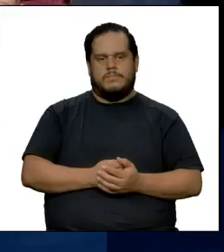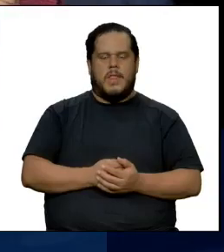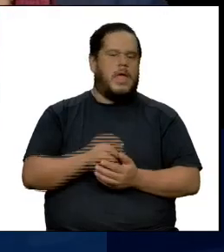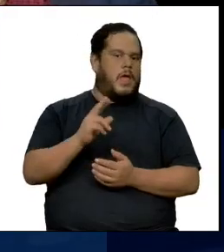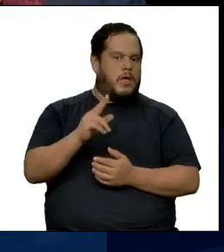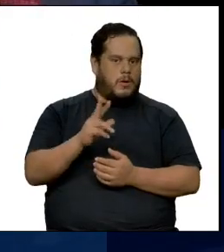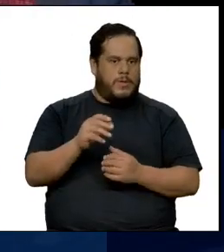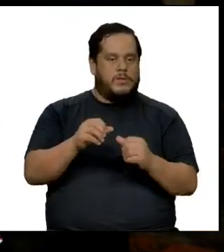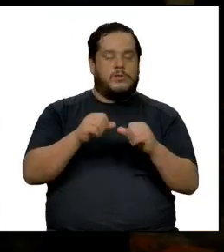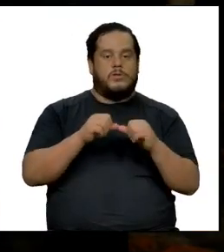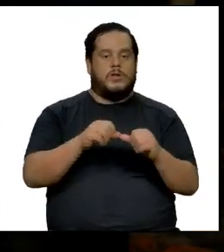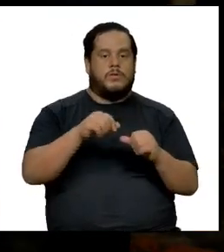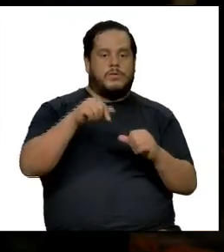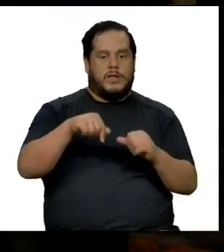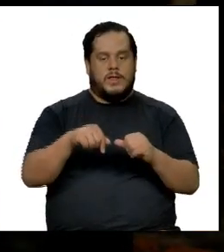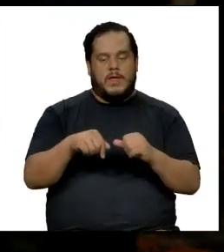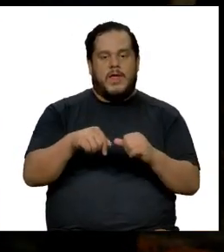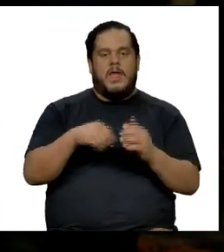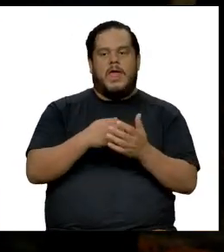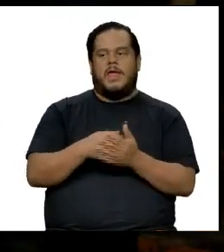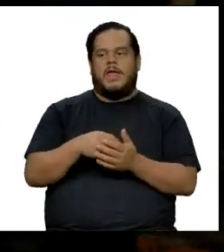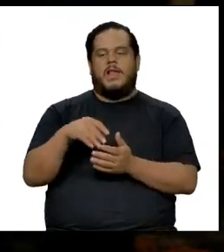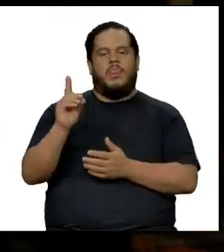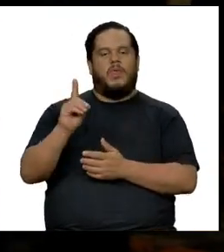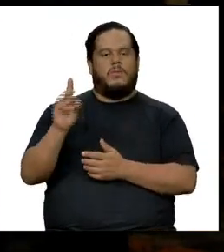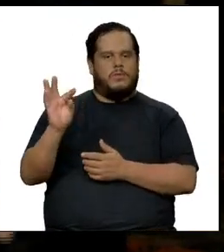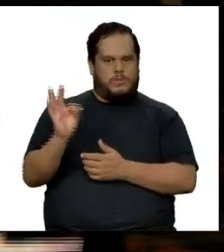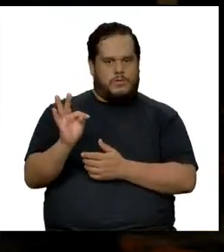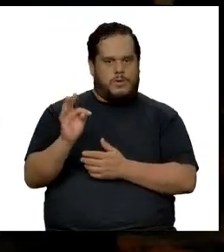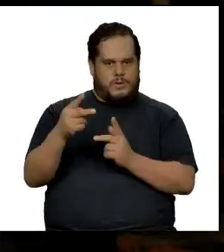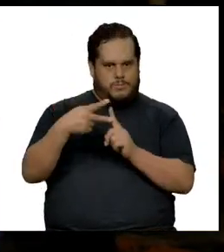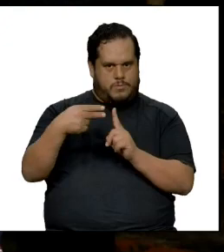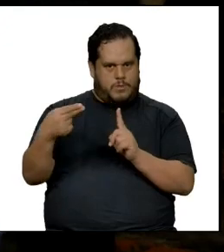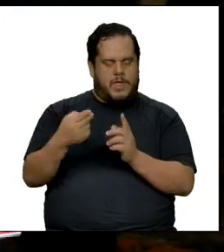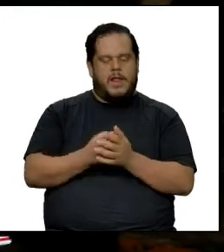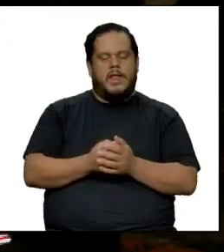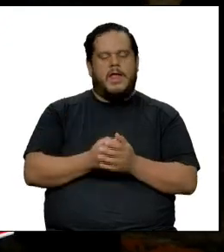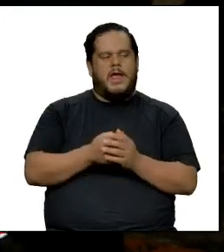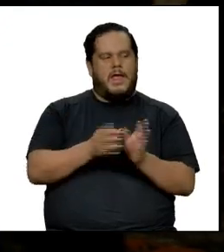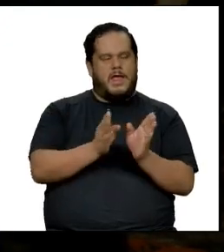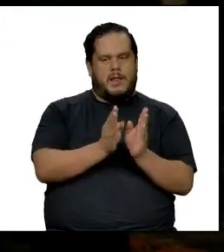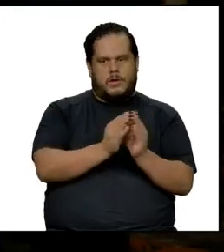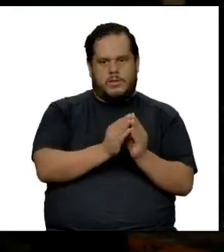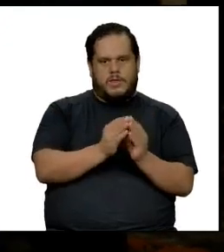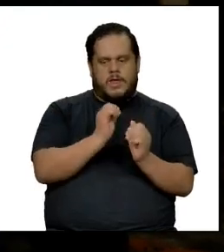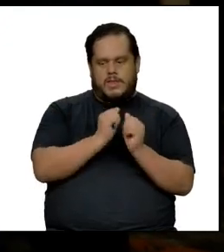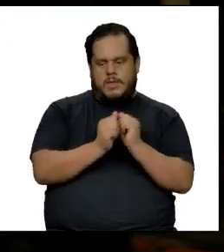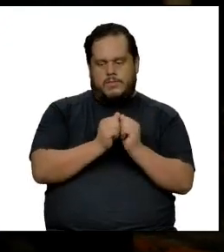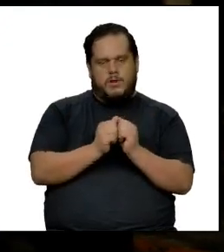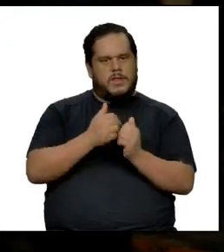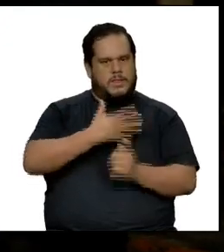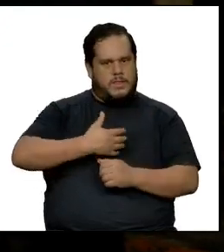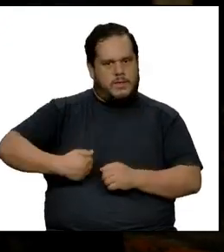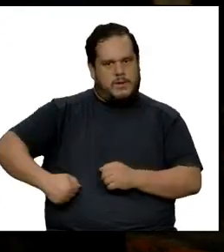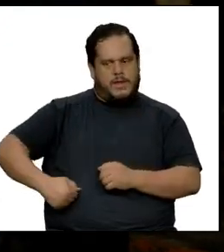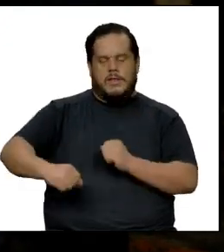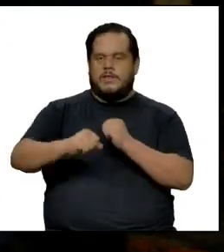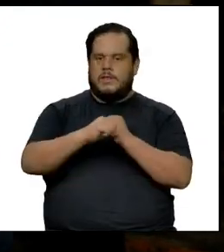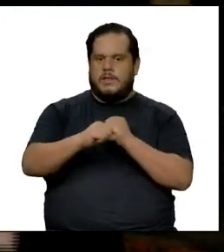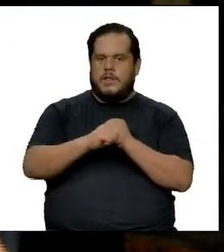Compañeros, continuamos aquí en el Double Tree, donde pues el Comité de Deportes de Belén está haciendo este anuncio